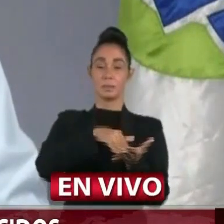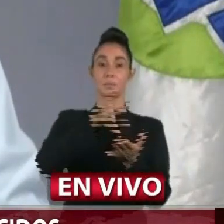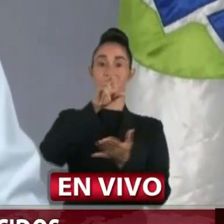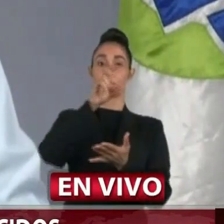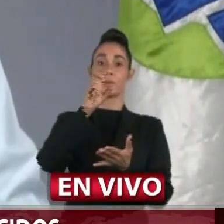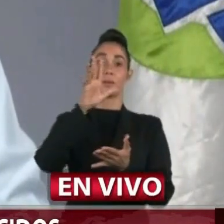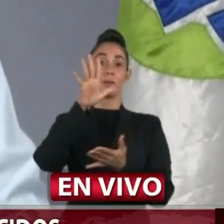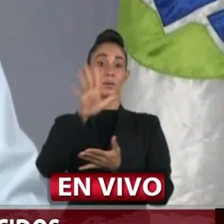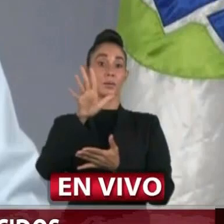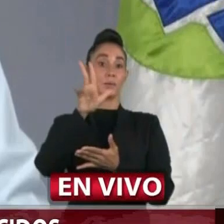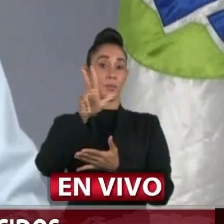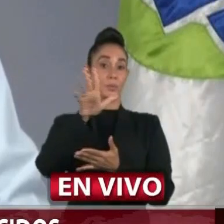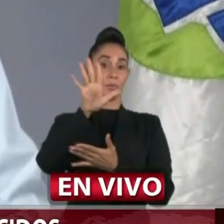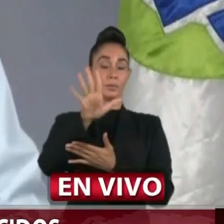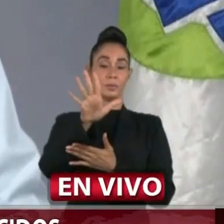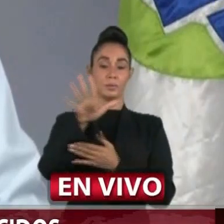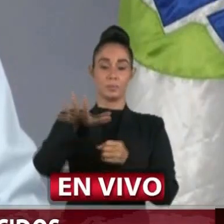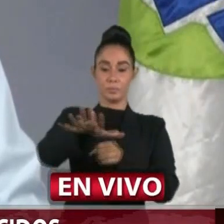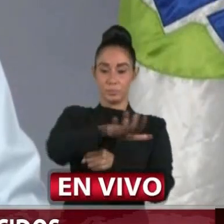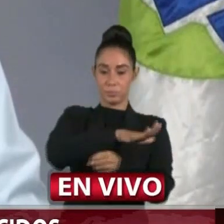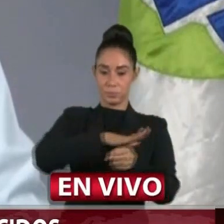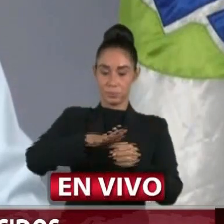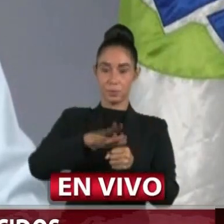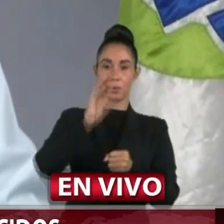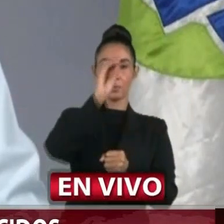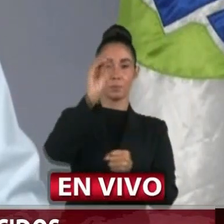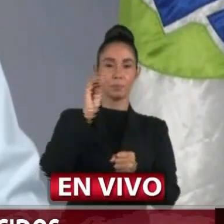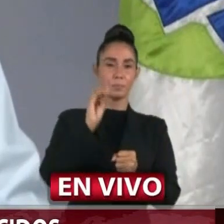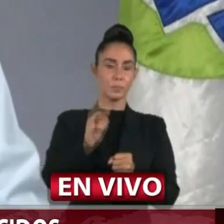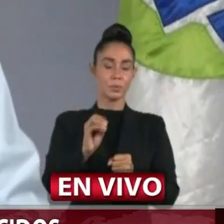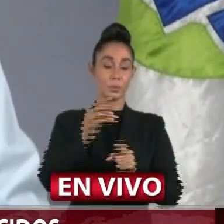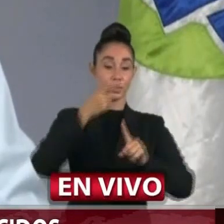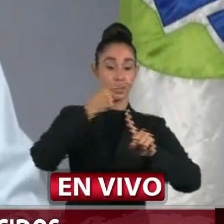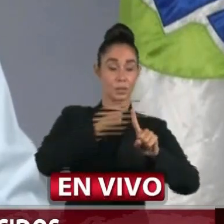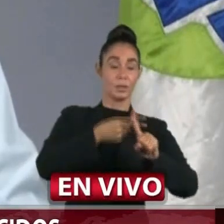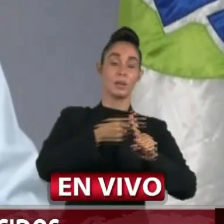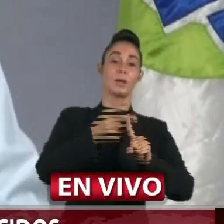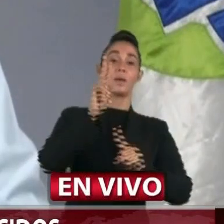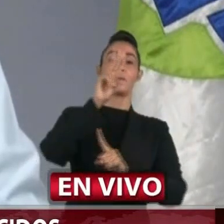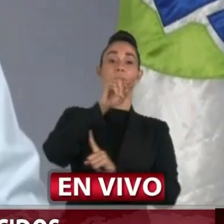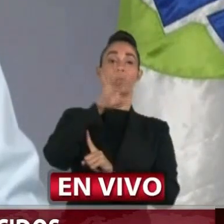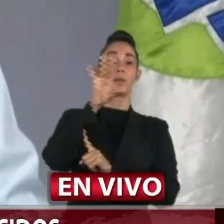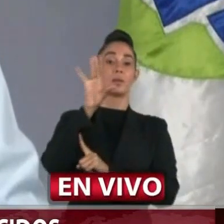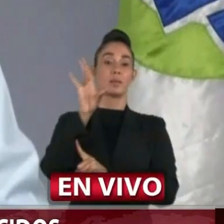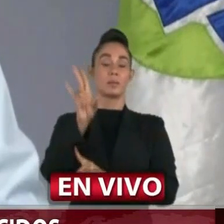6.135 casos, una tasa de positividad de